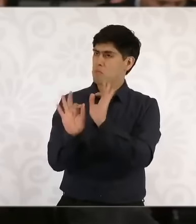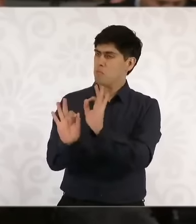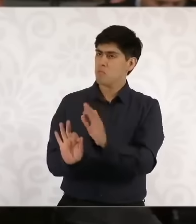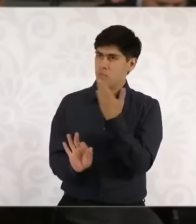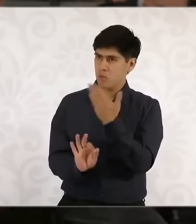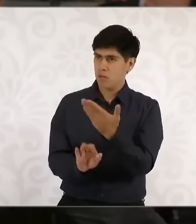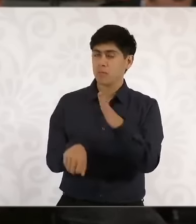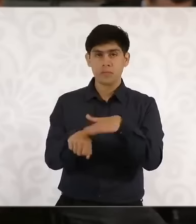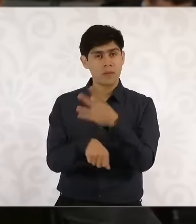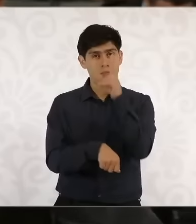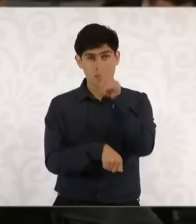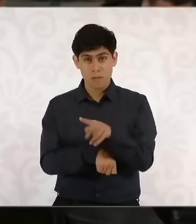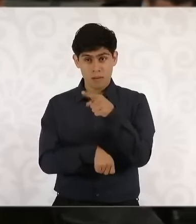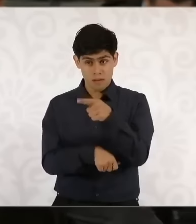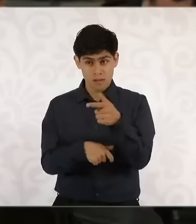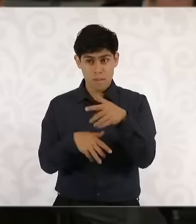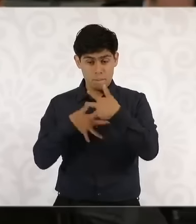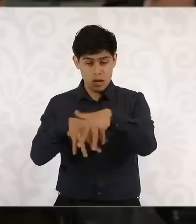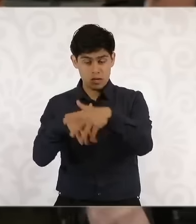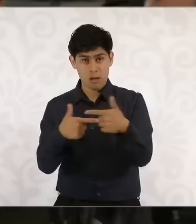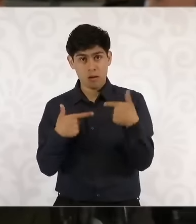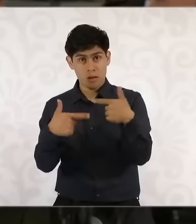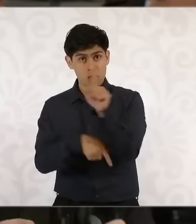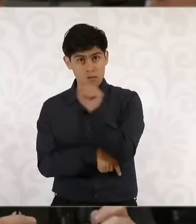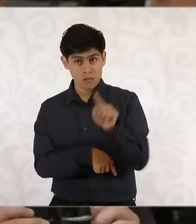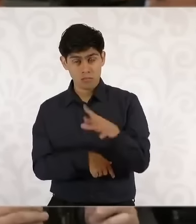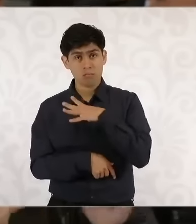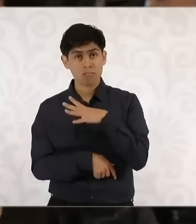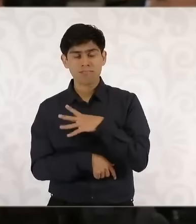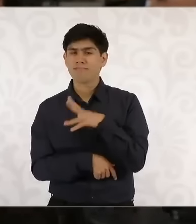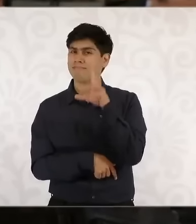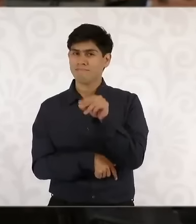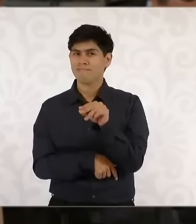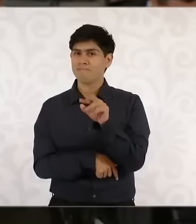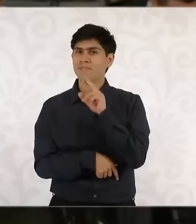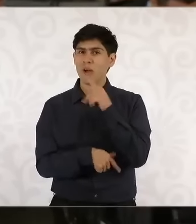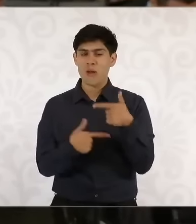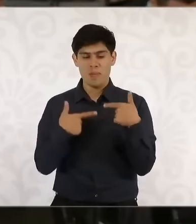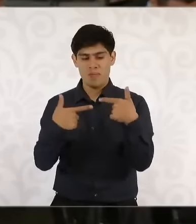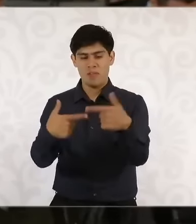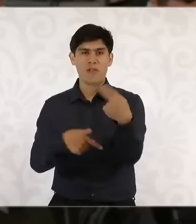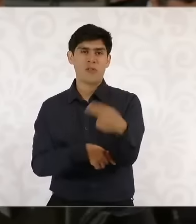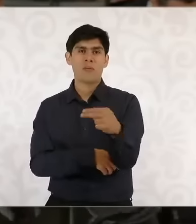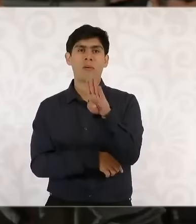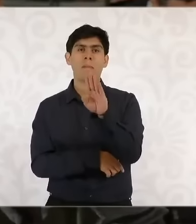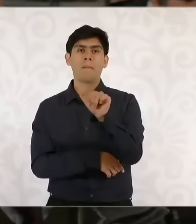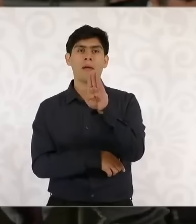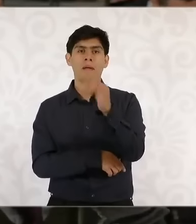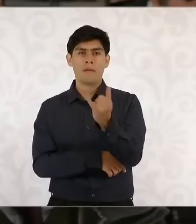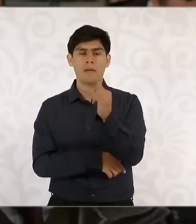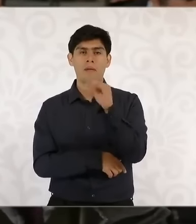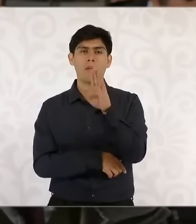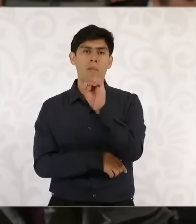fue como tal la generación Z. Más bien dicho, fue la generación baby boomer y la generación de